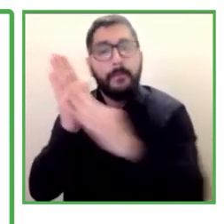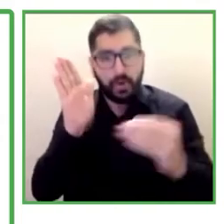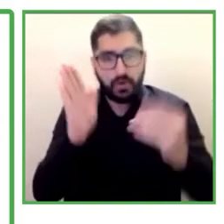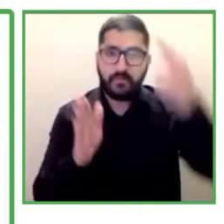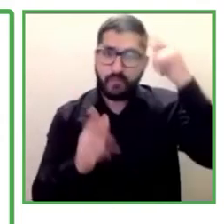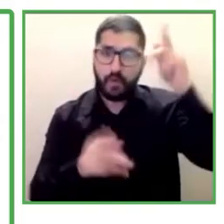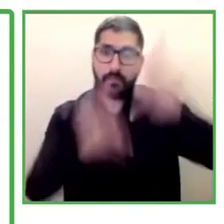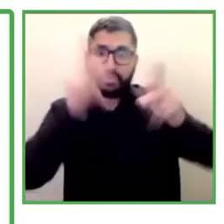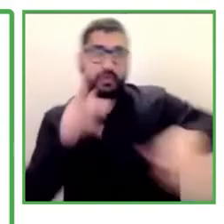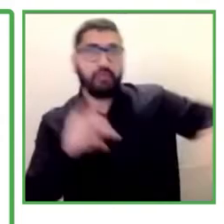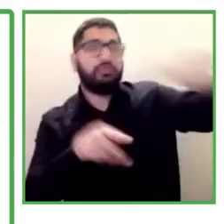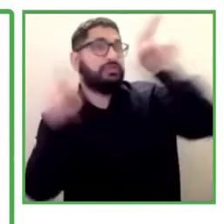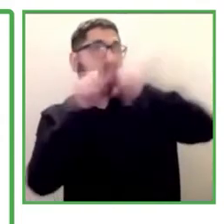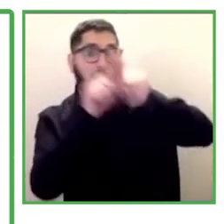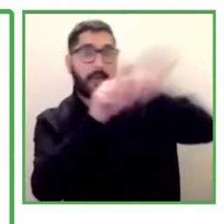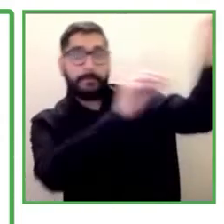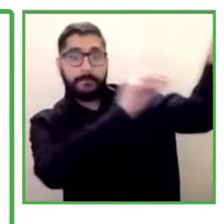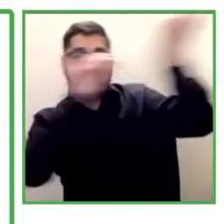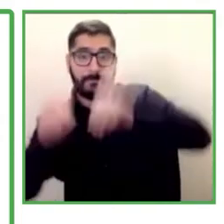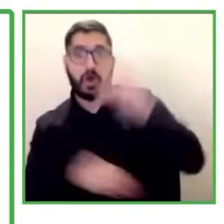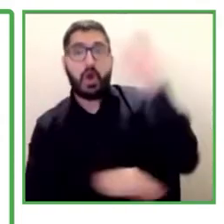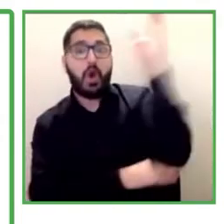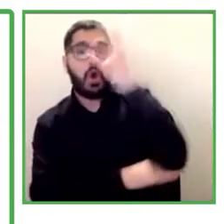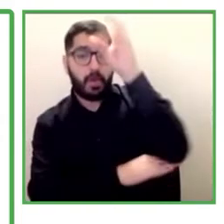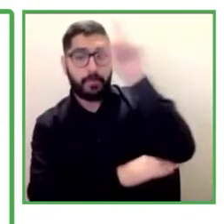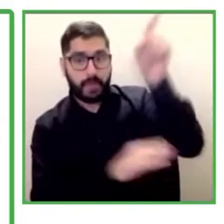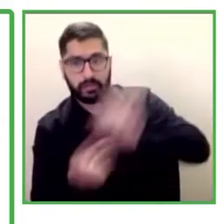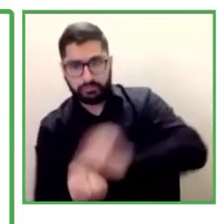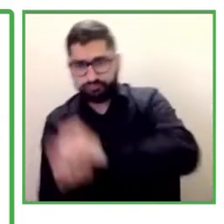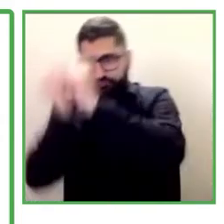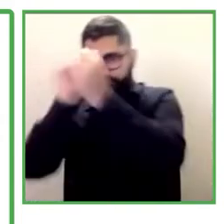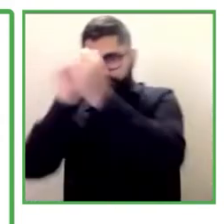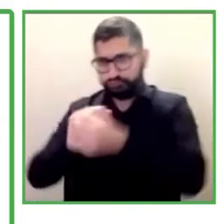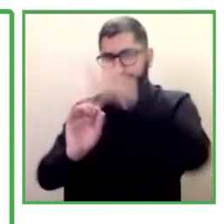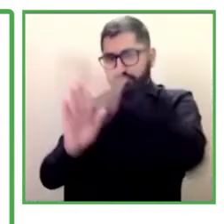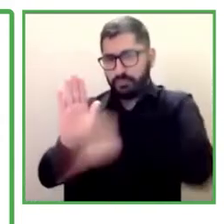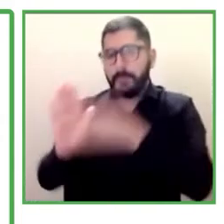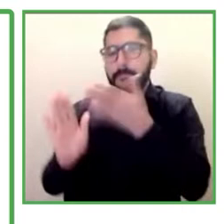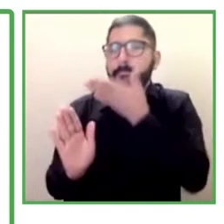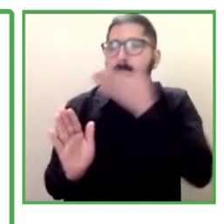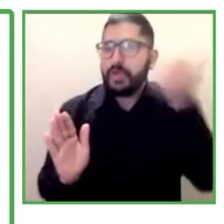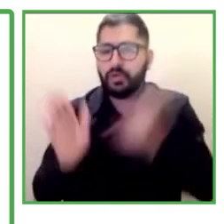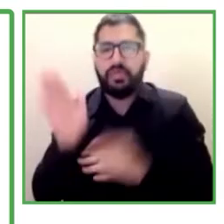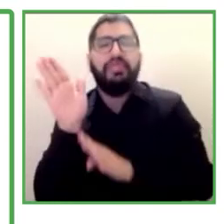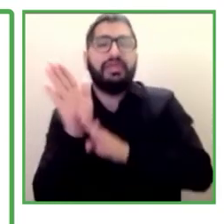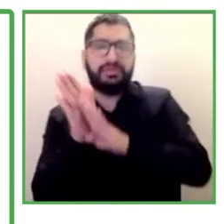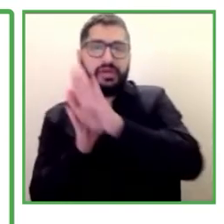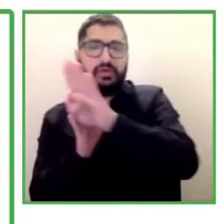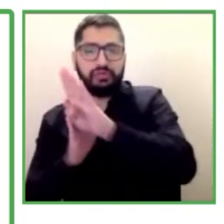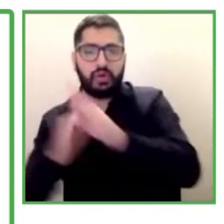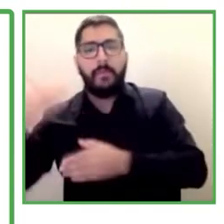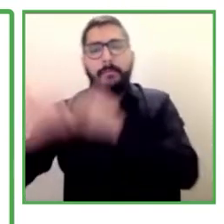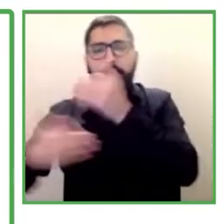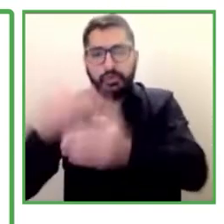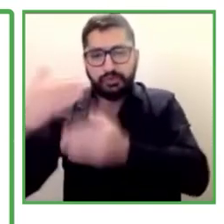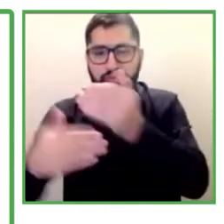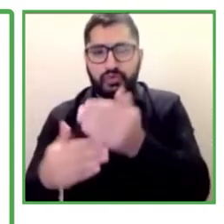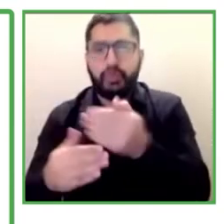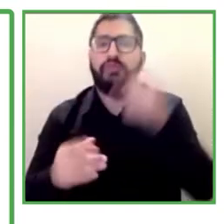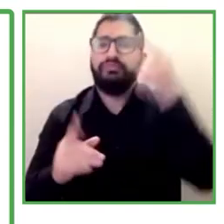Posteriormente, a partir de los ajustes del modelo, poder desarrollar un proceso de transferencia a los actores relevantes del ecosistema de inclusión